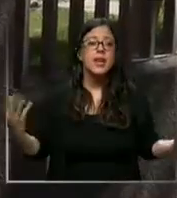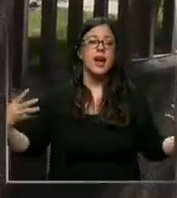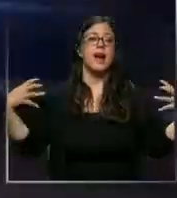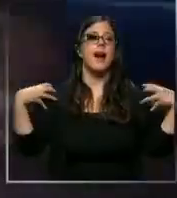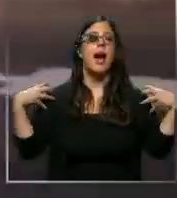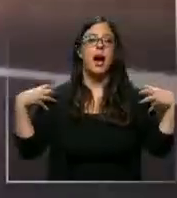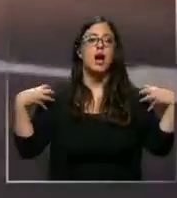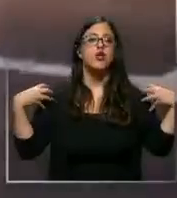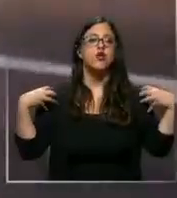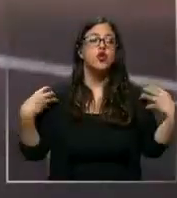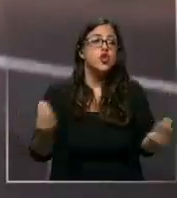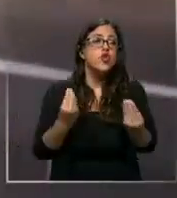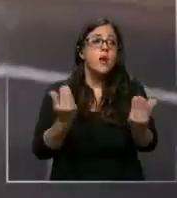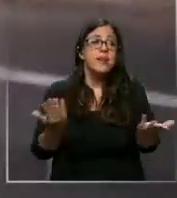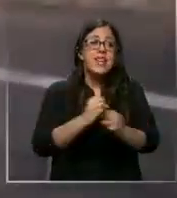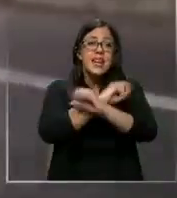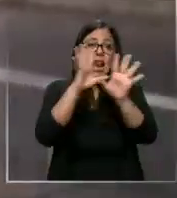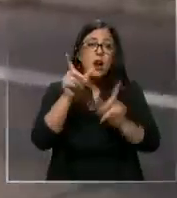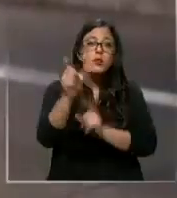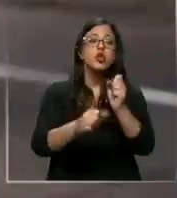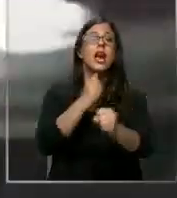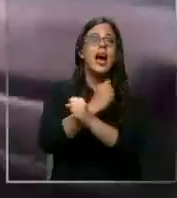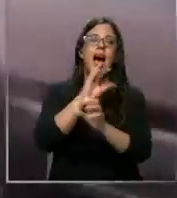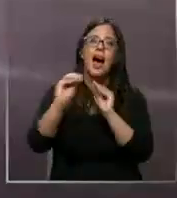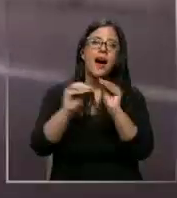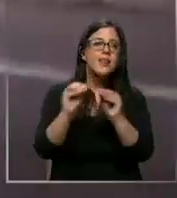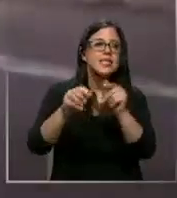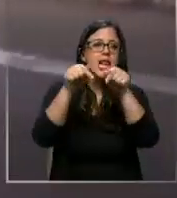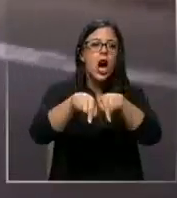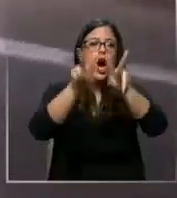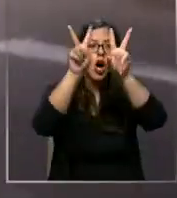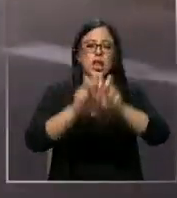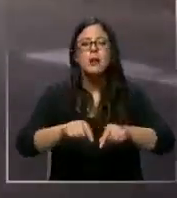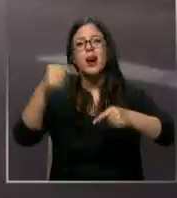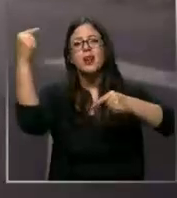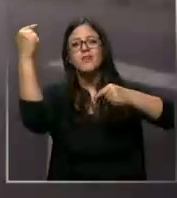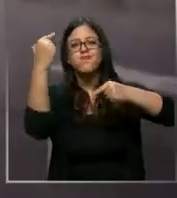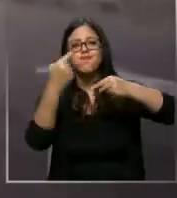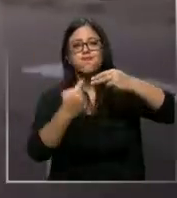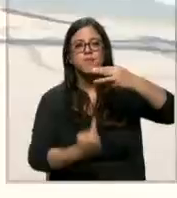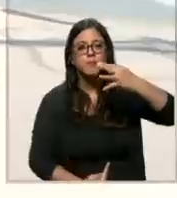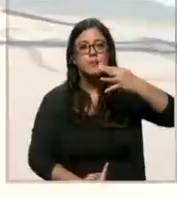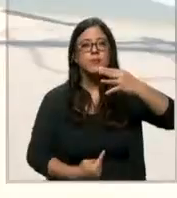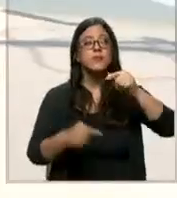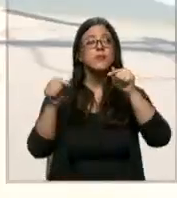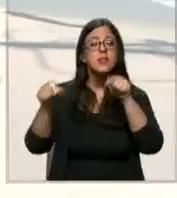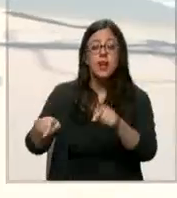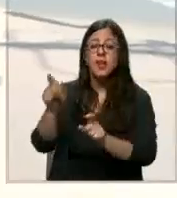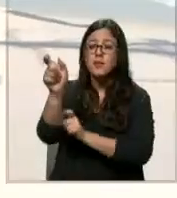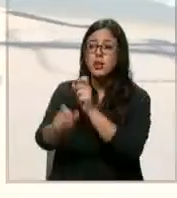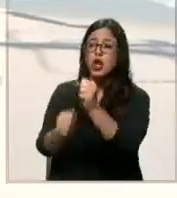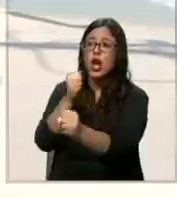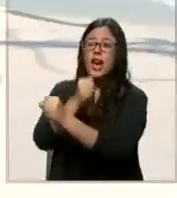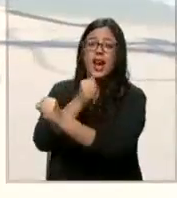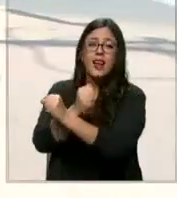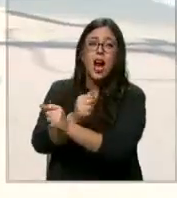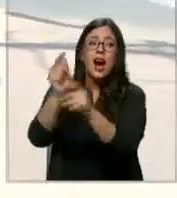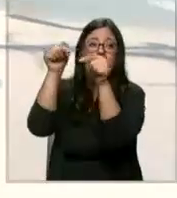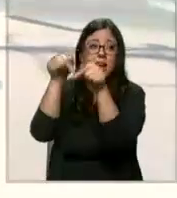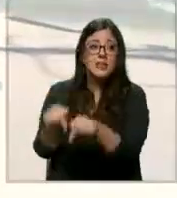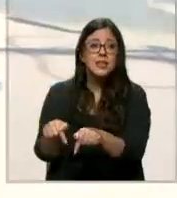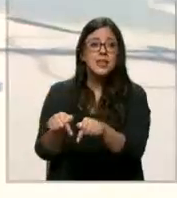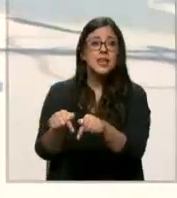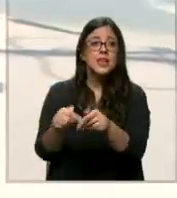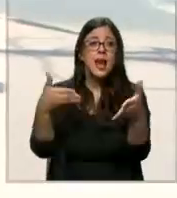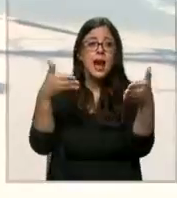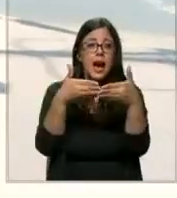cargo. Ser claro, los carabineros han sido avisados de esto todas las veces. Y teniendo a carabineros aquí en